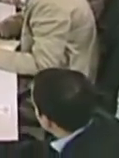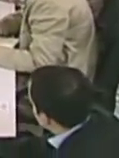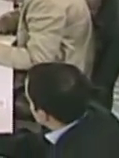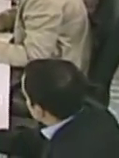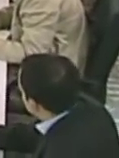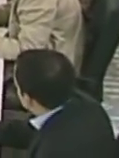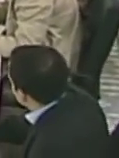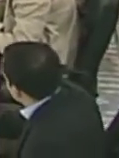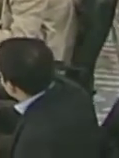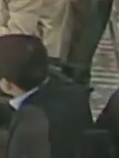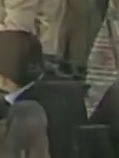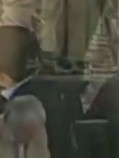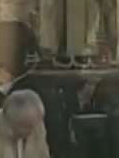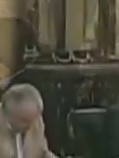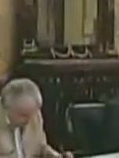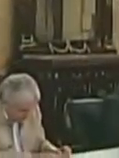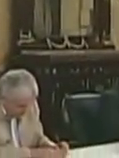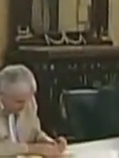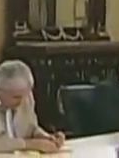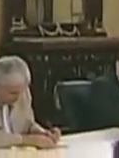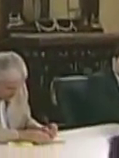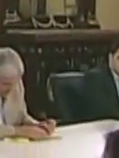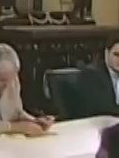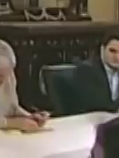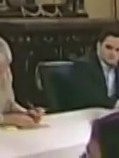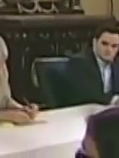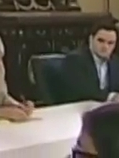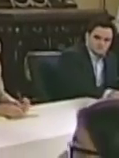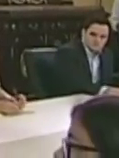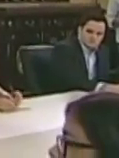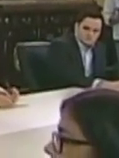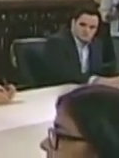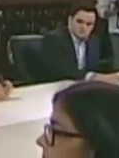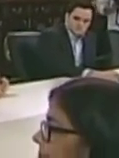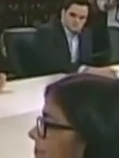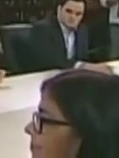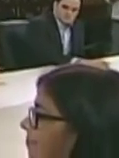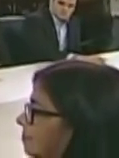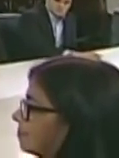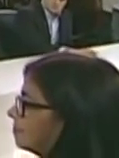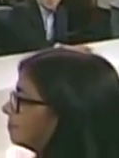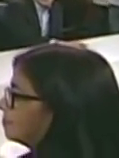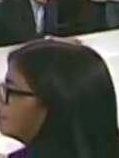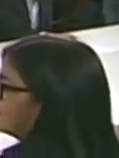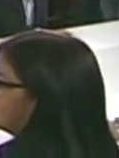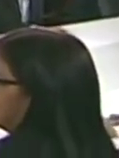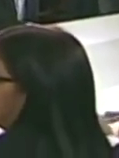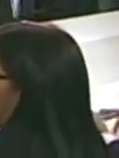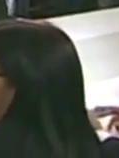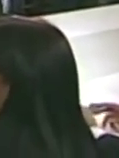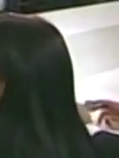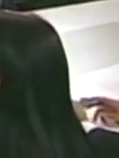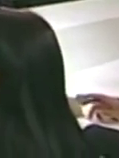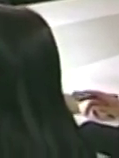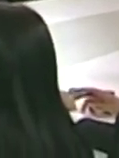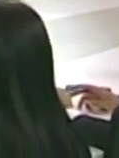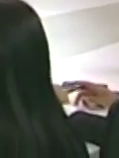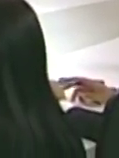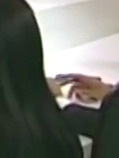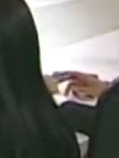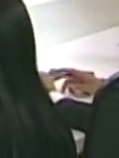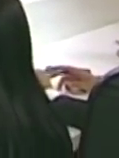que no sintoniza hoy va a ser una jornada de importantes anuncios de atención